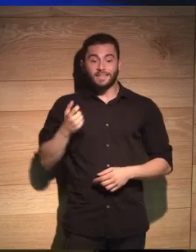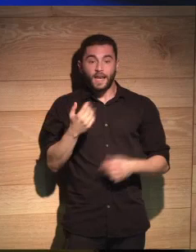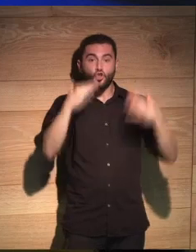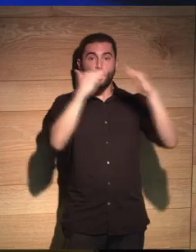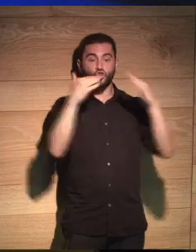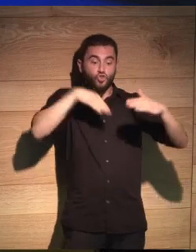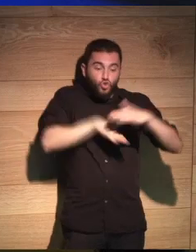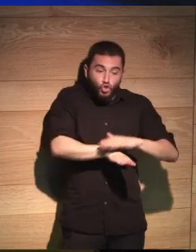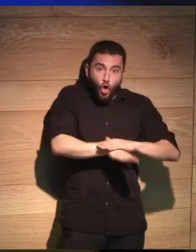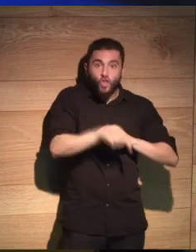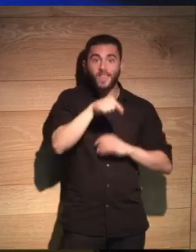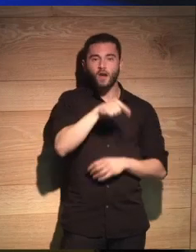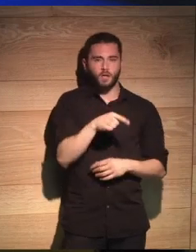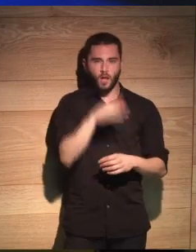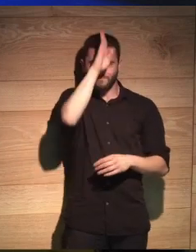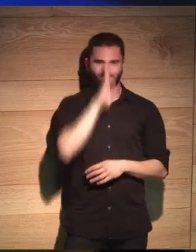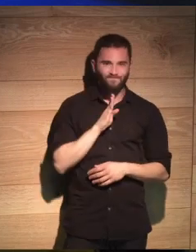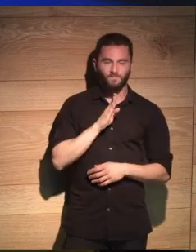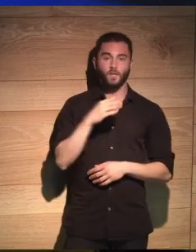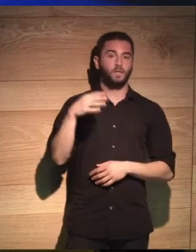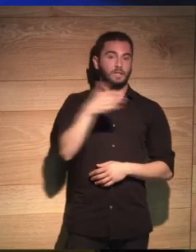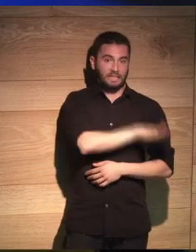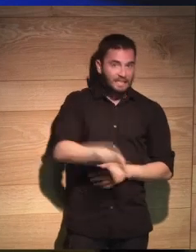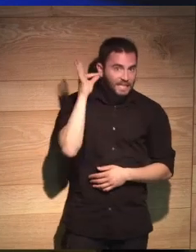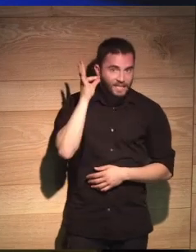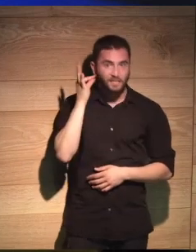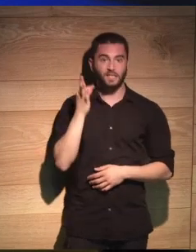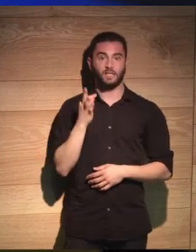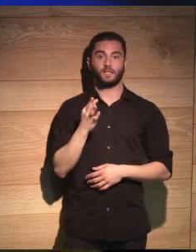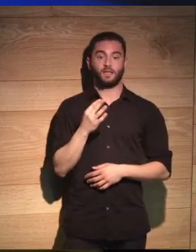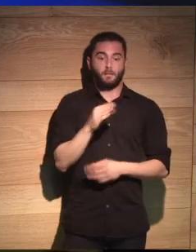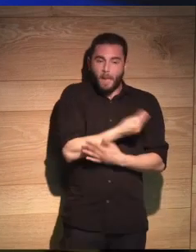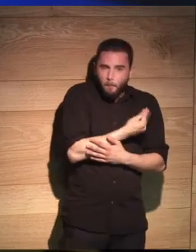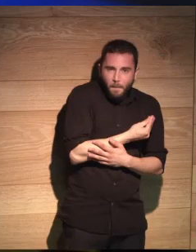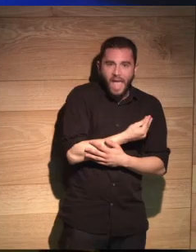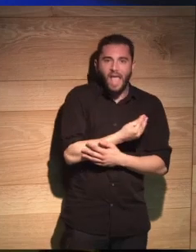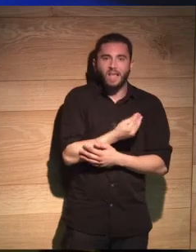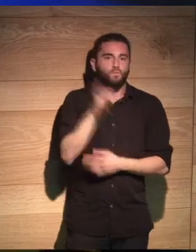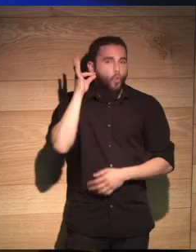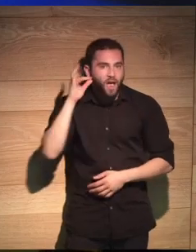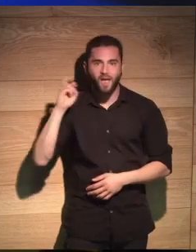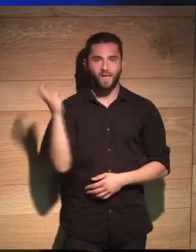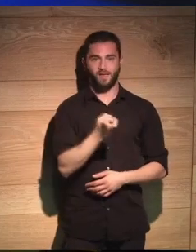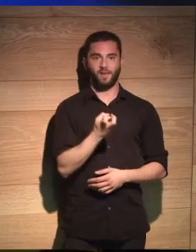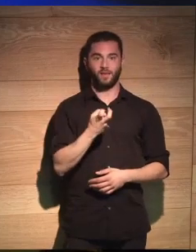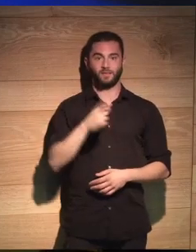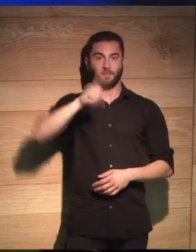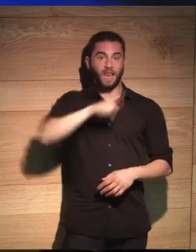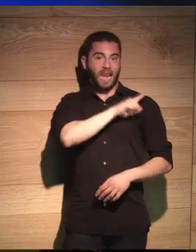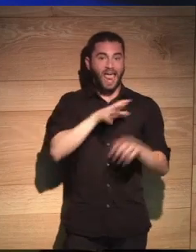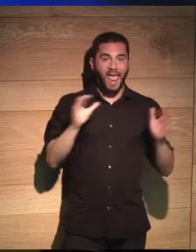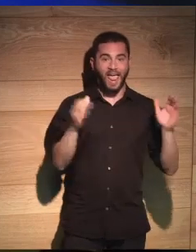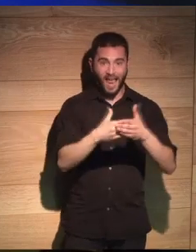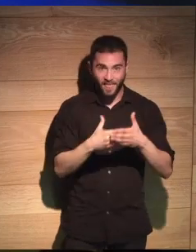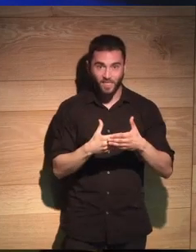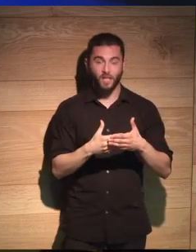refugiada, niñas, estaban bebés, estaban niños de pecho, estaban mujeres, ¿no? Hasta el ejército, o sea, había